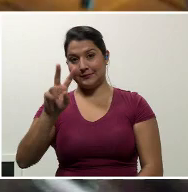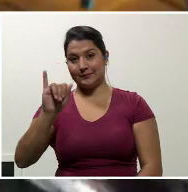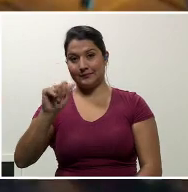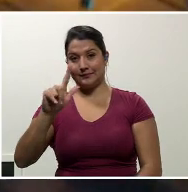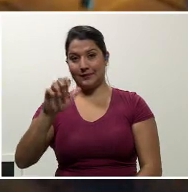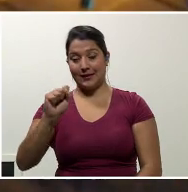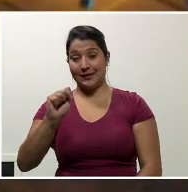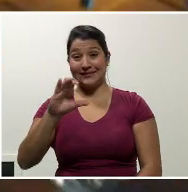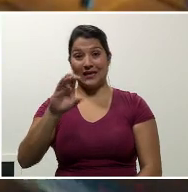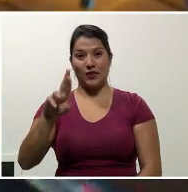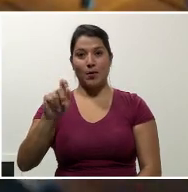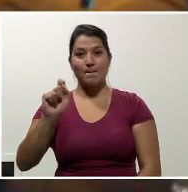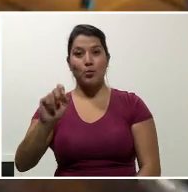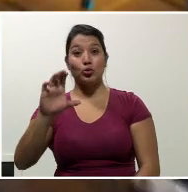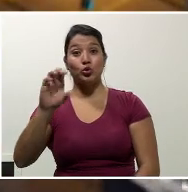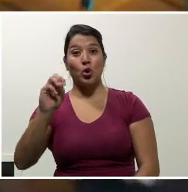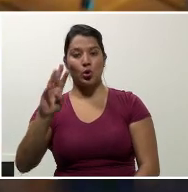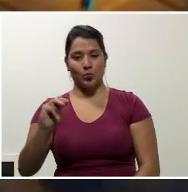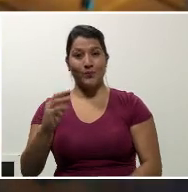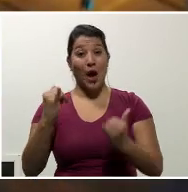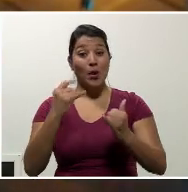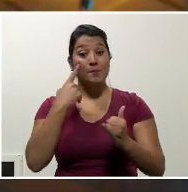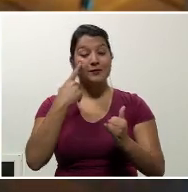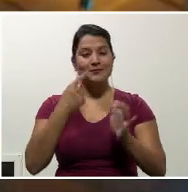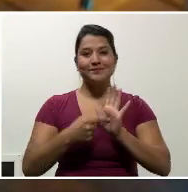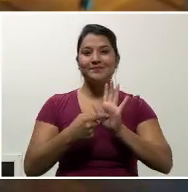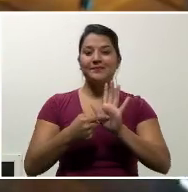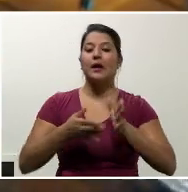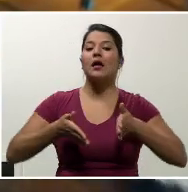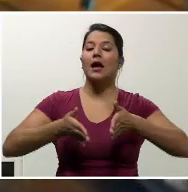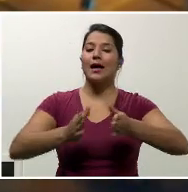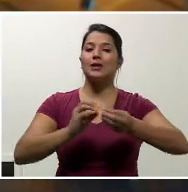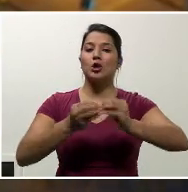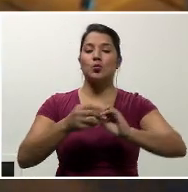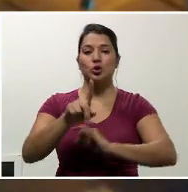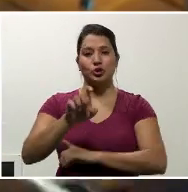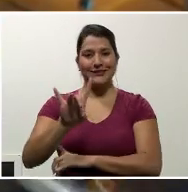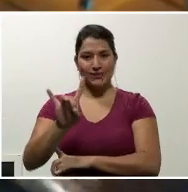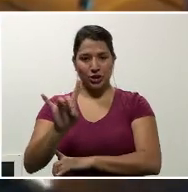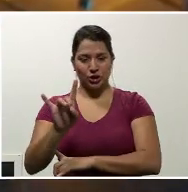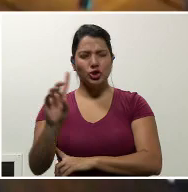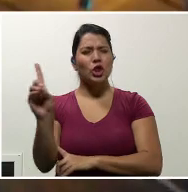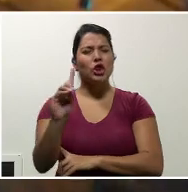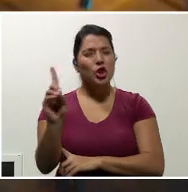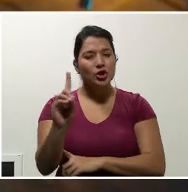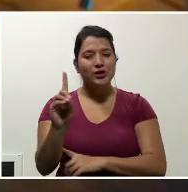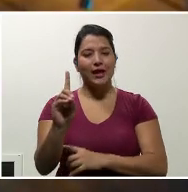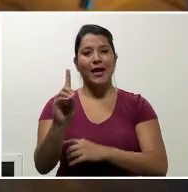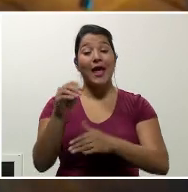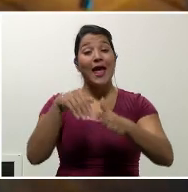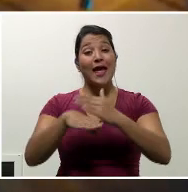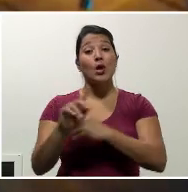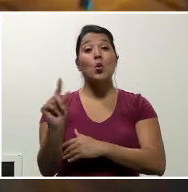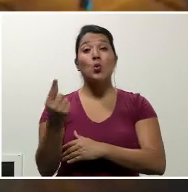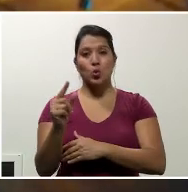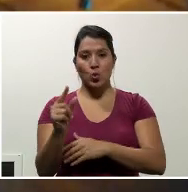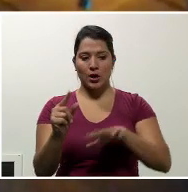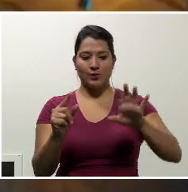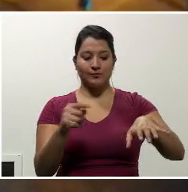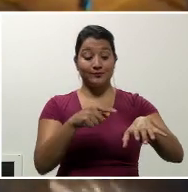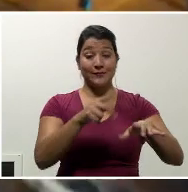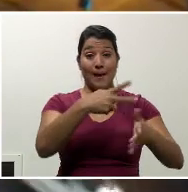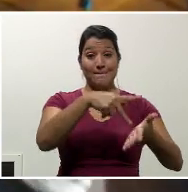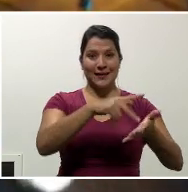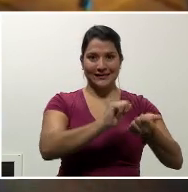cámarasvialesr.com. Le mostramos la ruta 108, específicamente frente a la Plaza de Deportes en La Uruca. A esta